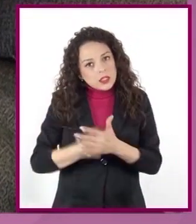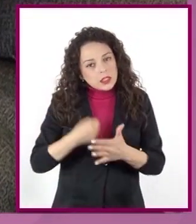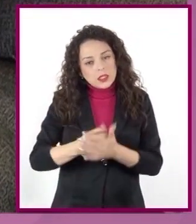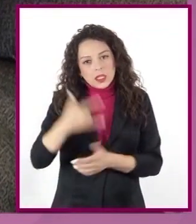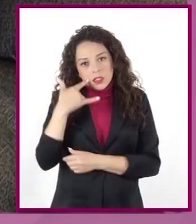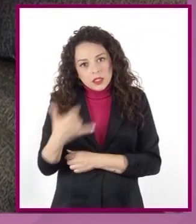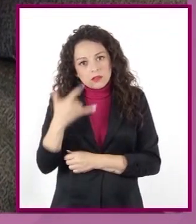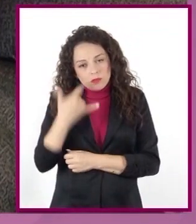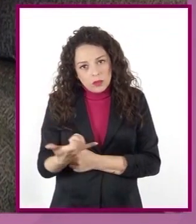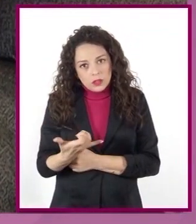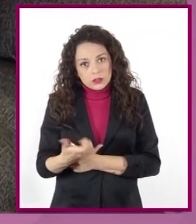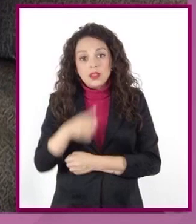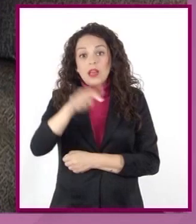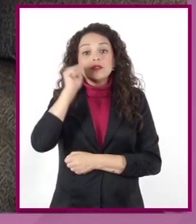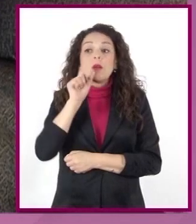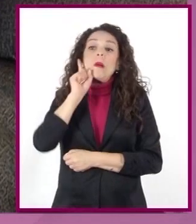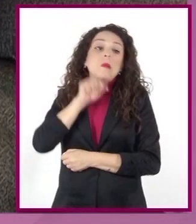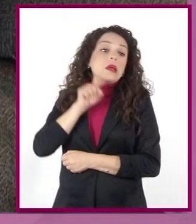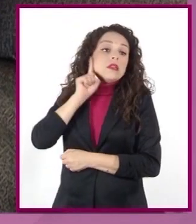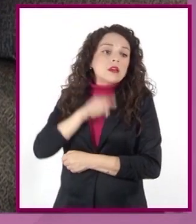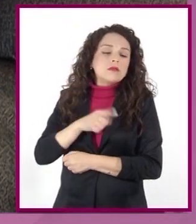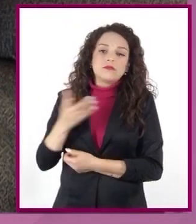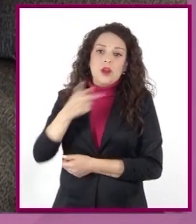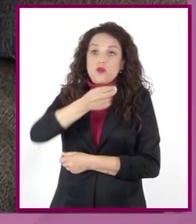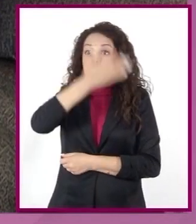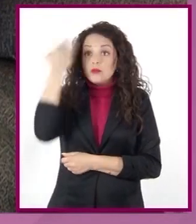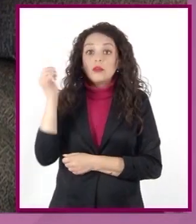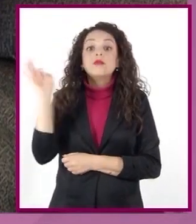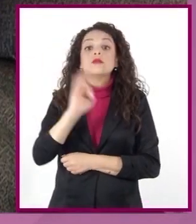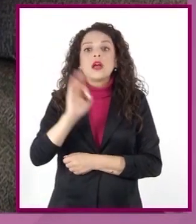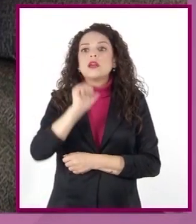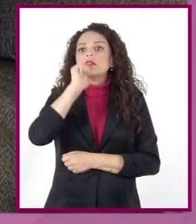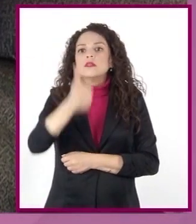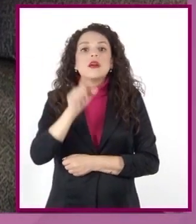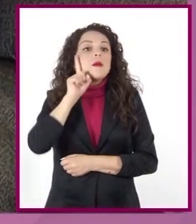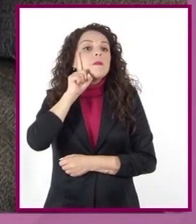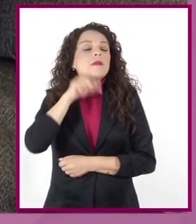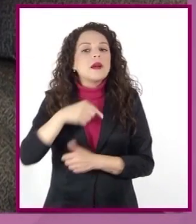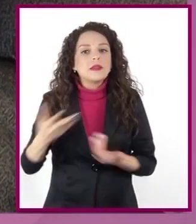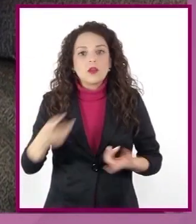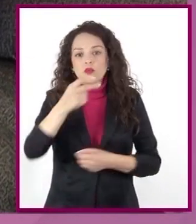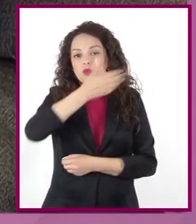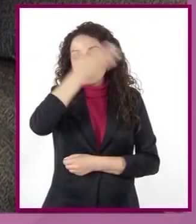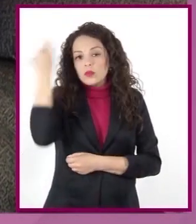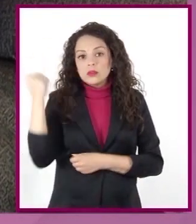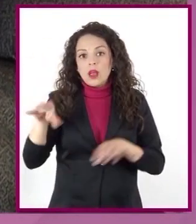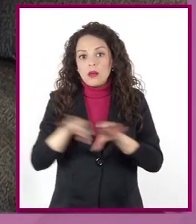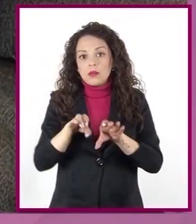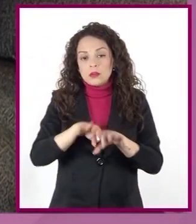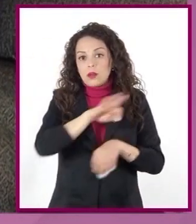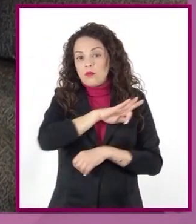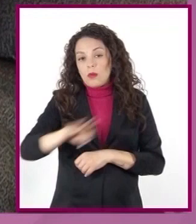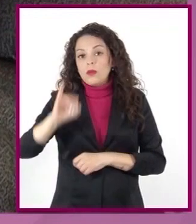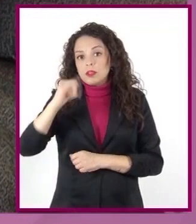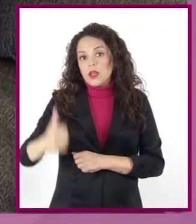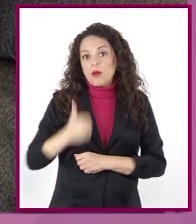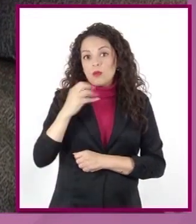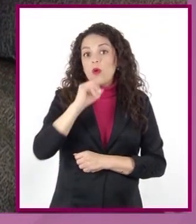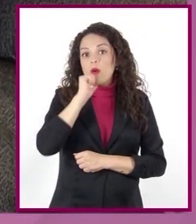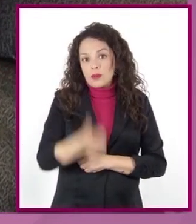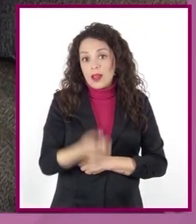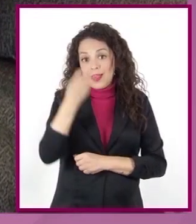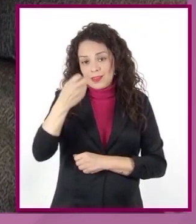porque no sabes si mañana se vuelve a presentar. O si se presenta, no sabes si tú puedas aún aprovecharla. Así que